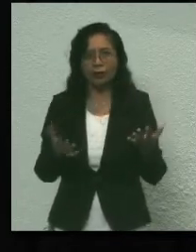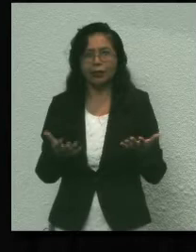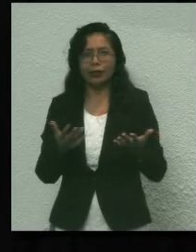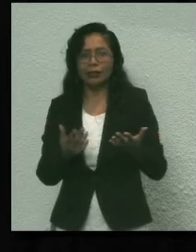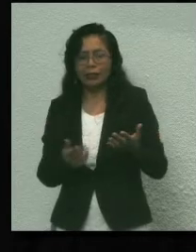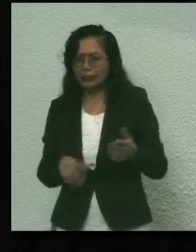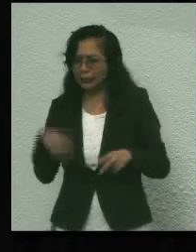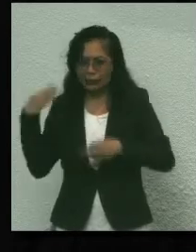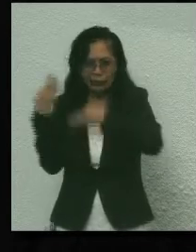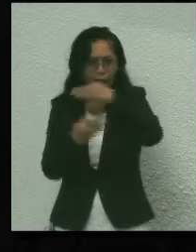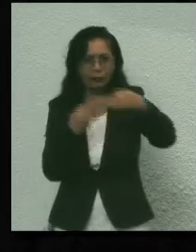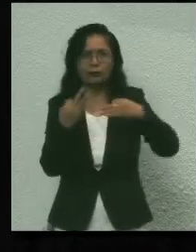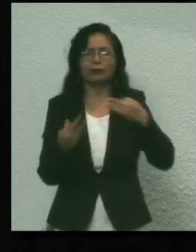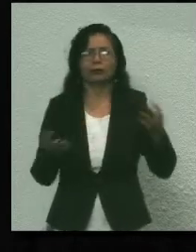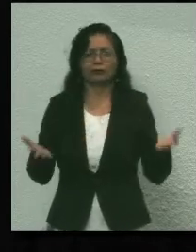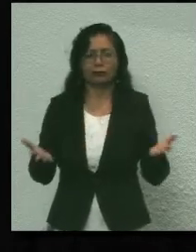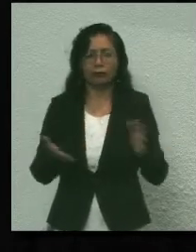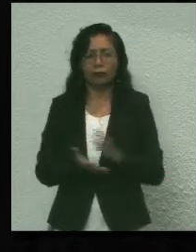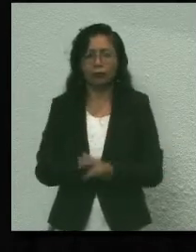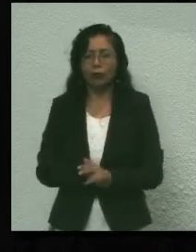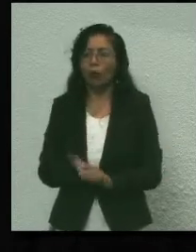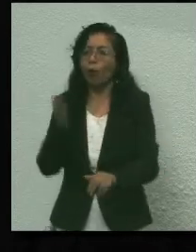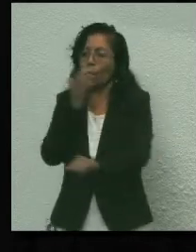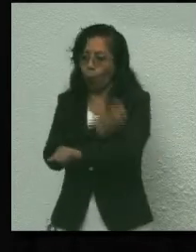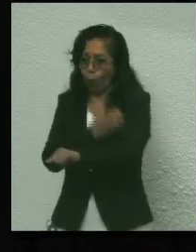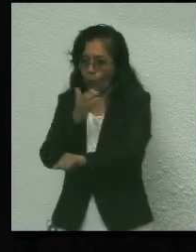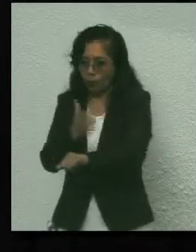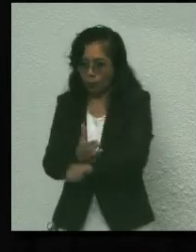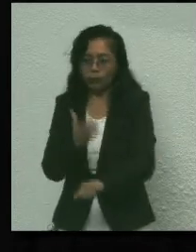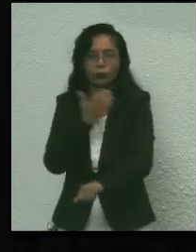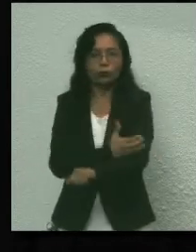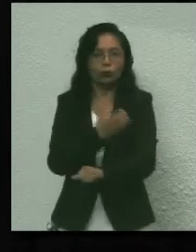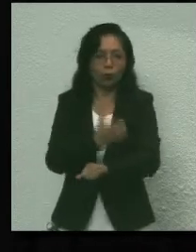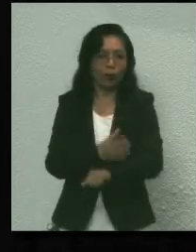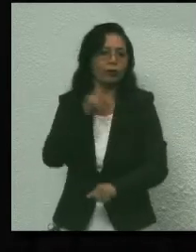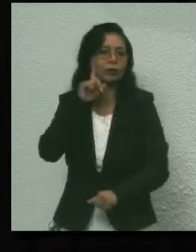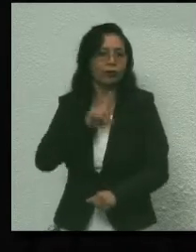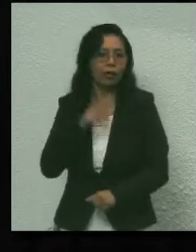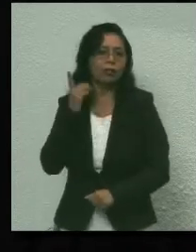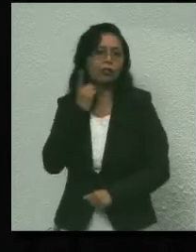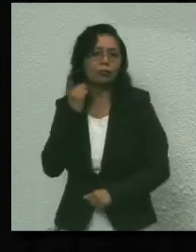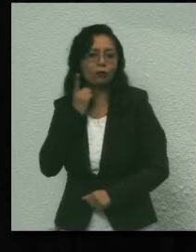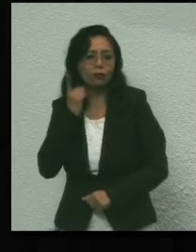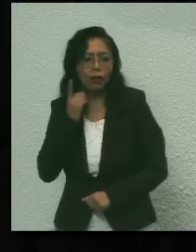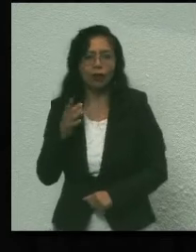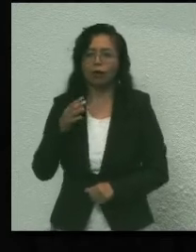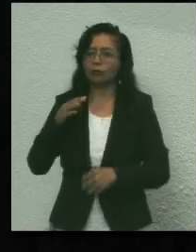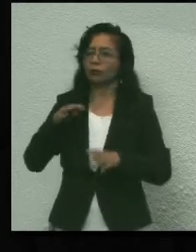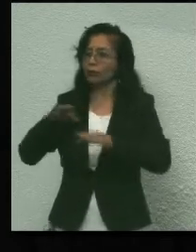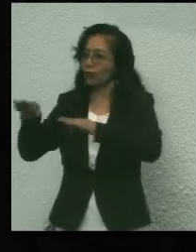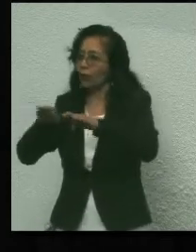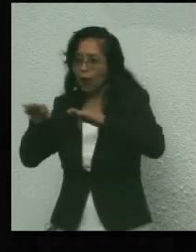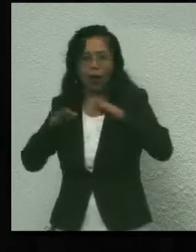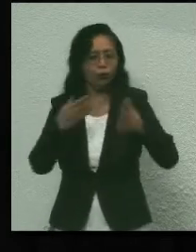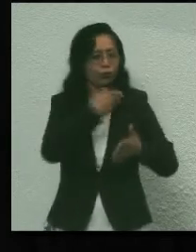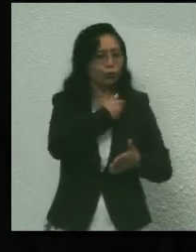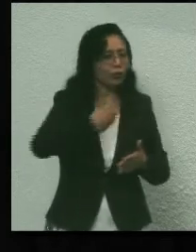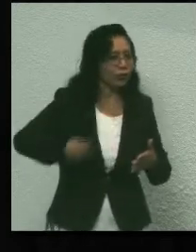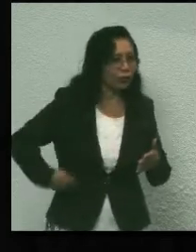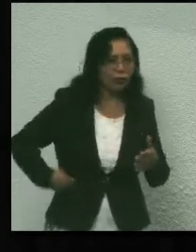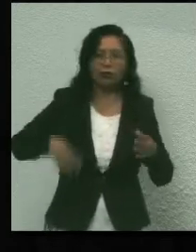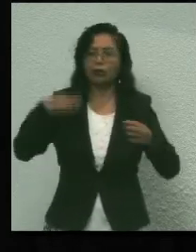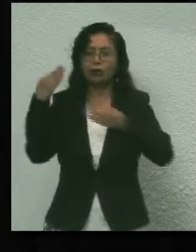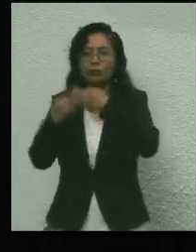u obligación. Compañeras y compañeros diputados, servidores públicos, presidentas, presidentes